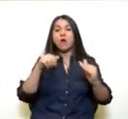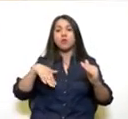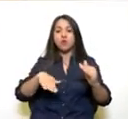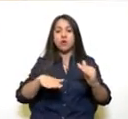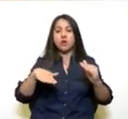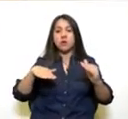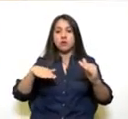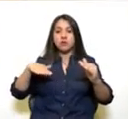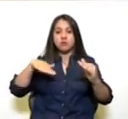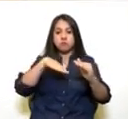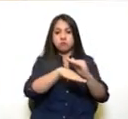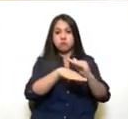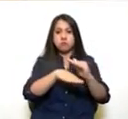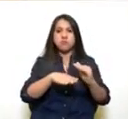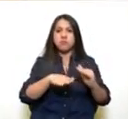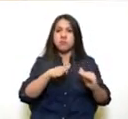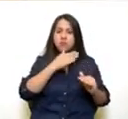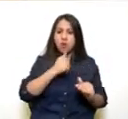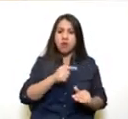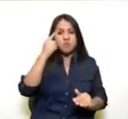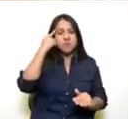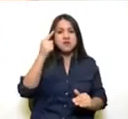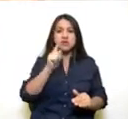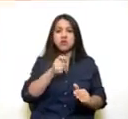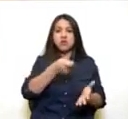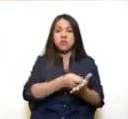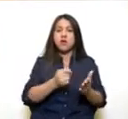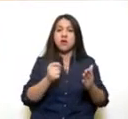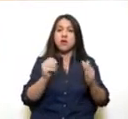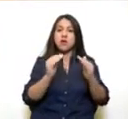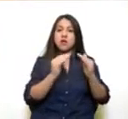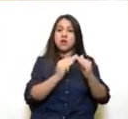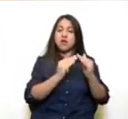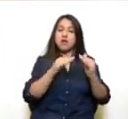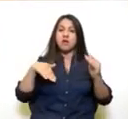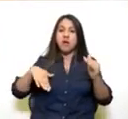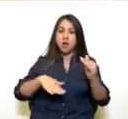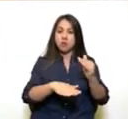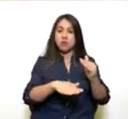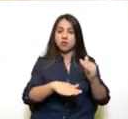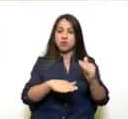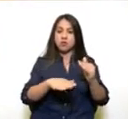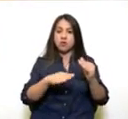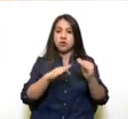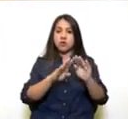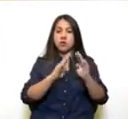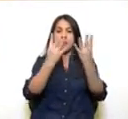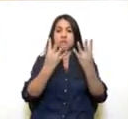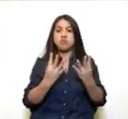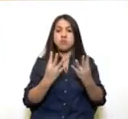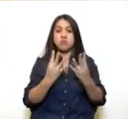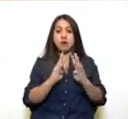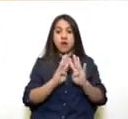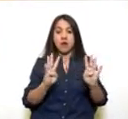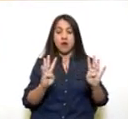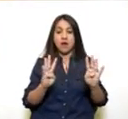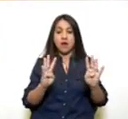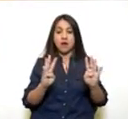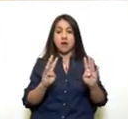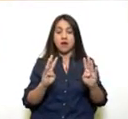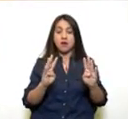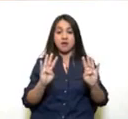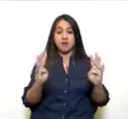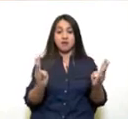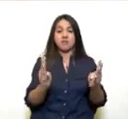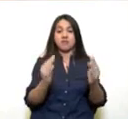casas donde no hay un portón para quien crece el auto mi espacio los